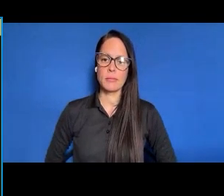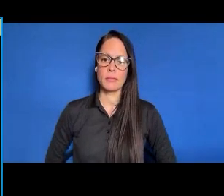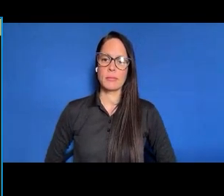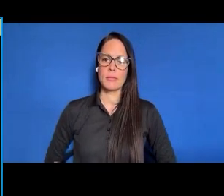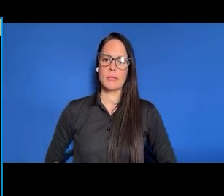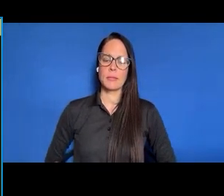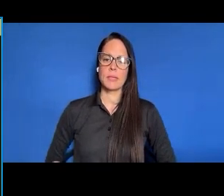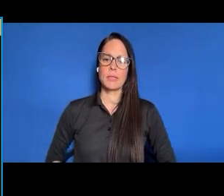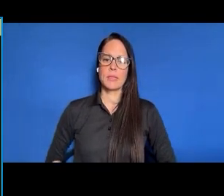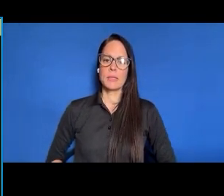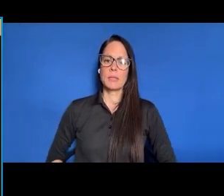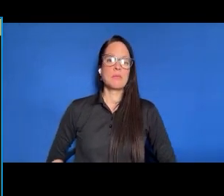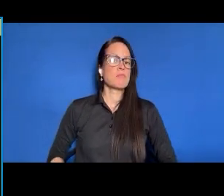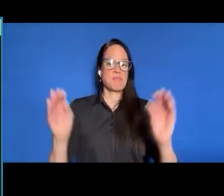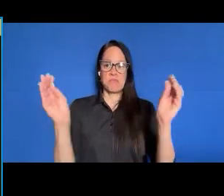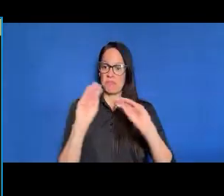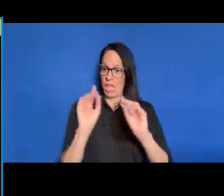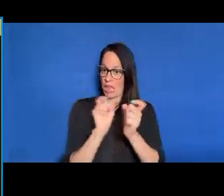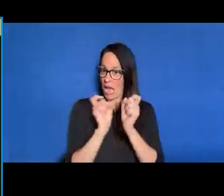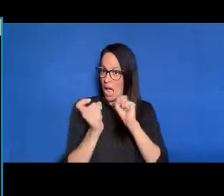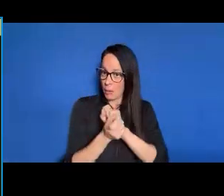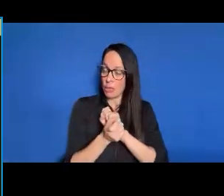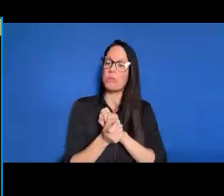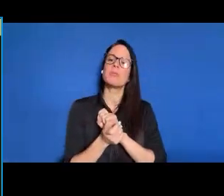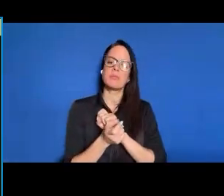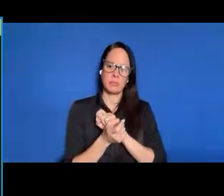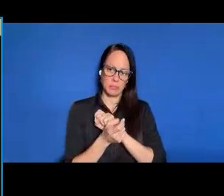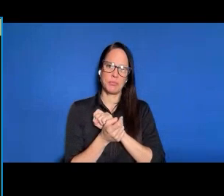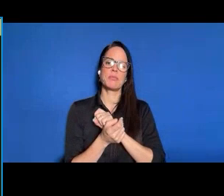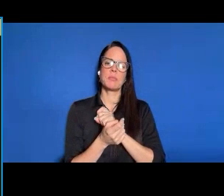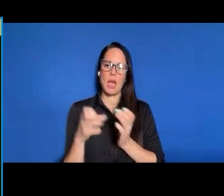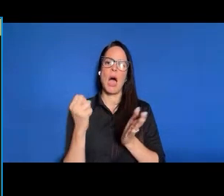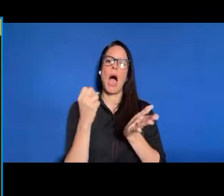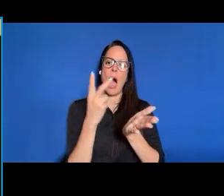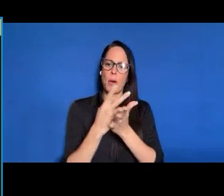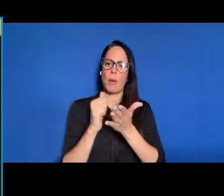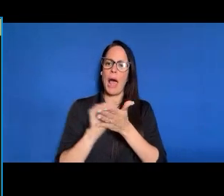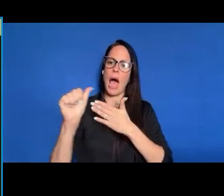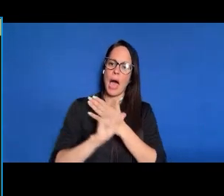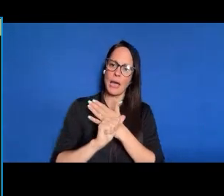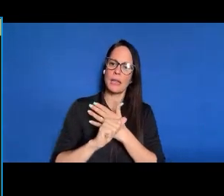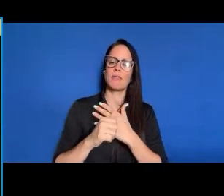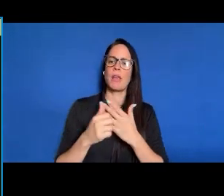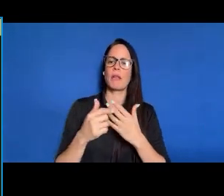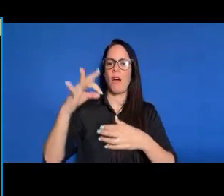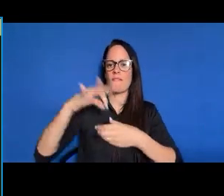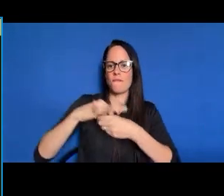De no haber cambios, ¿verdad? Queda aprobada la agenda por unanimidad de votos.